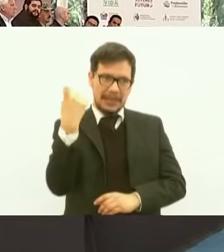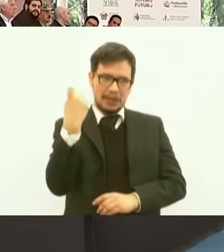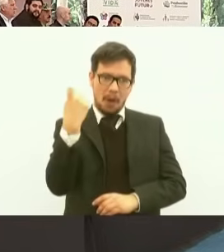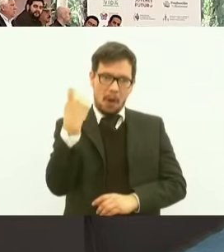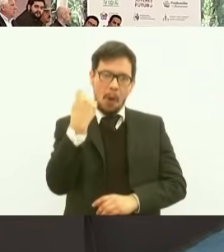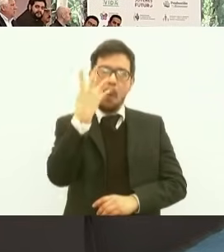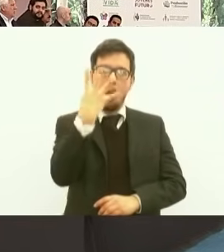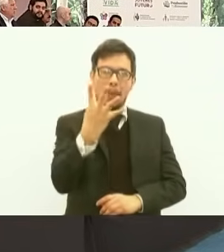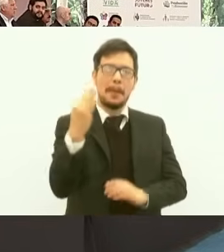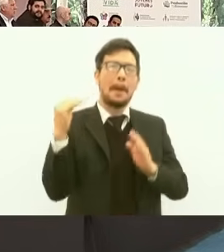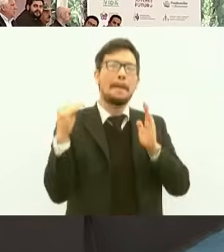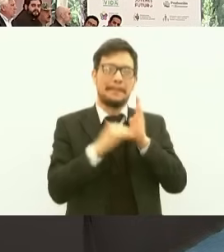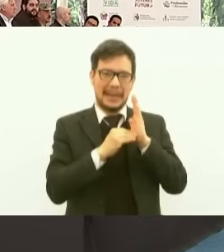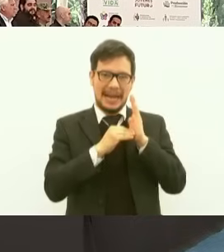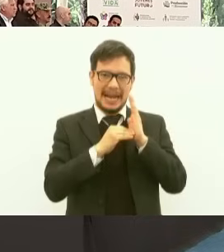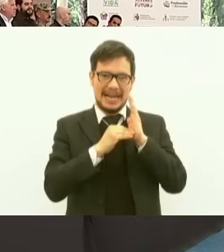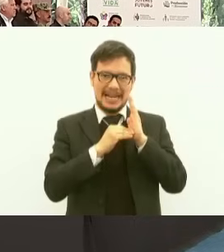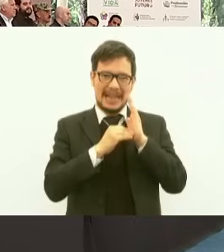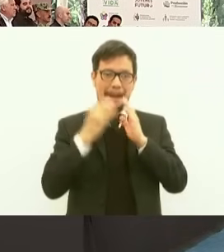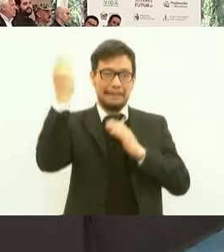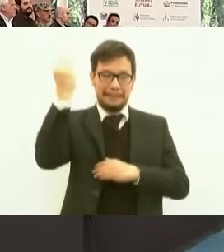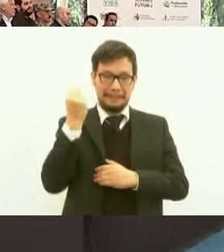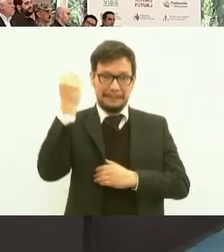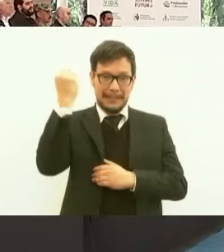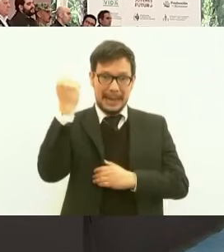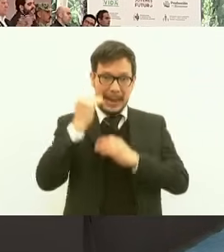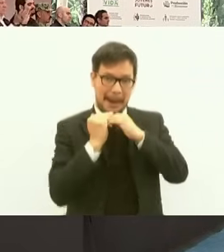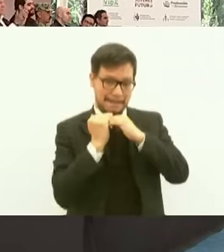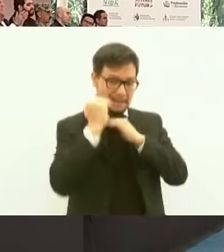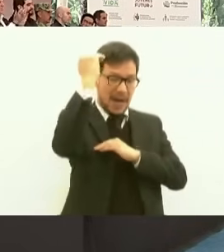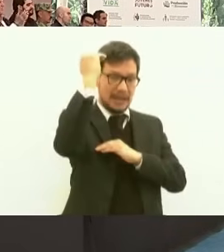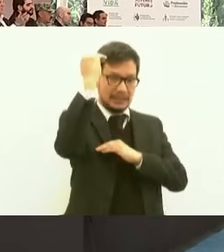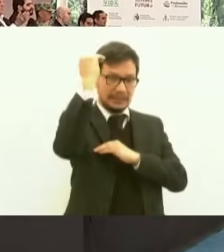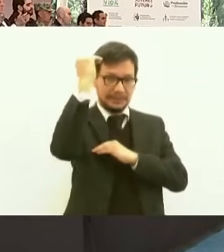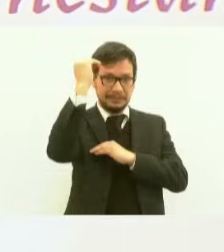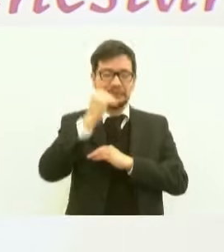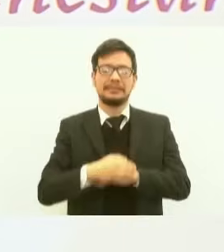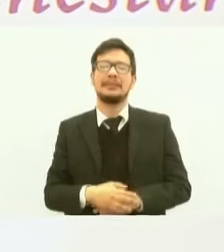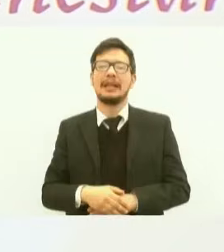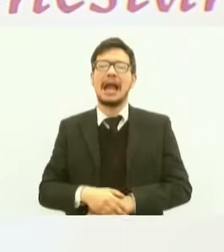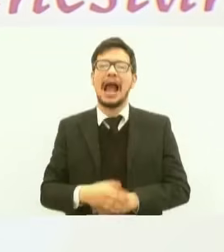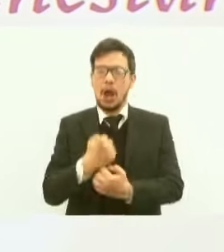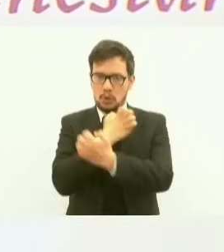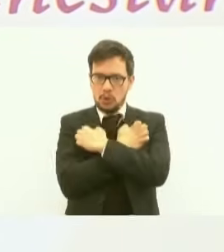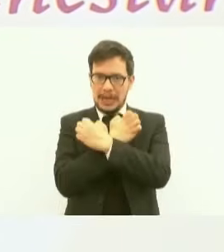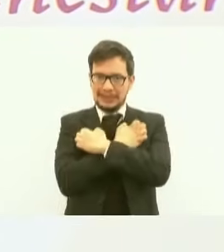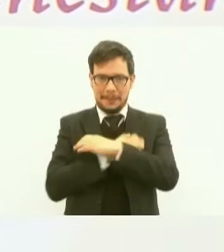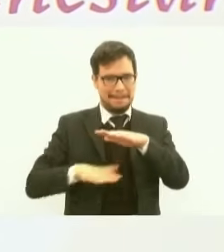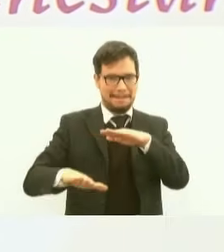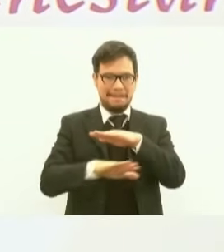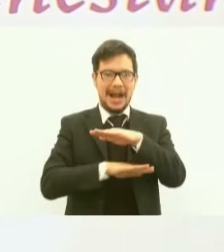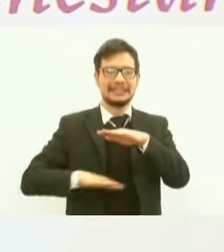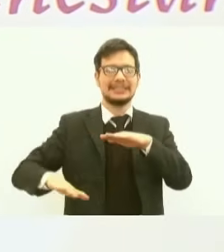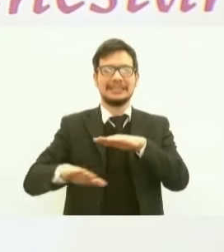104.000 estudiantes de Durango, de nivel básico.